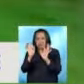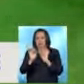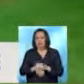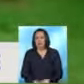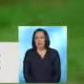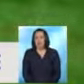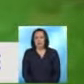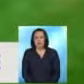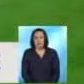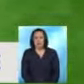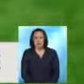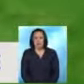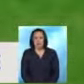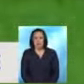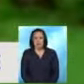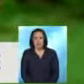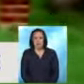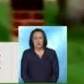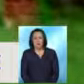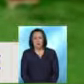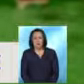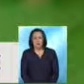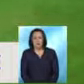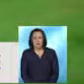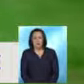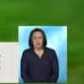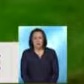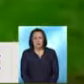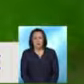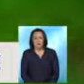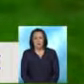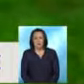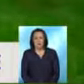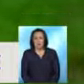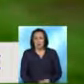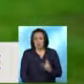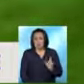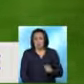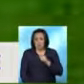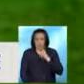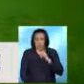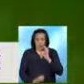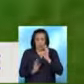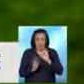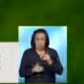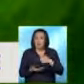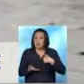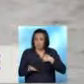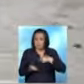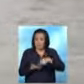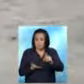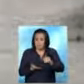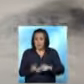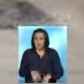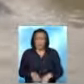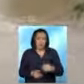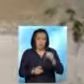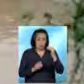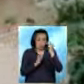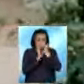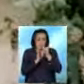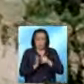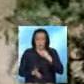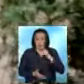¡Gracias! puede enviarnos sus imágenes y denuncias